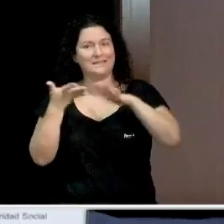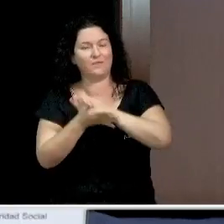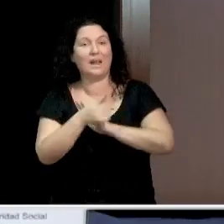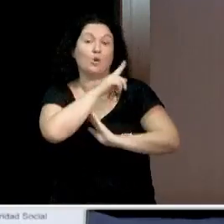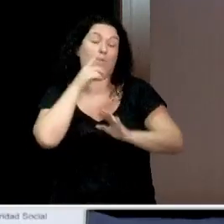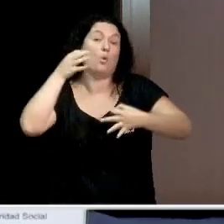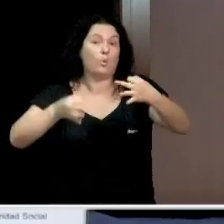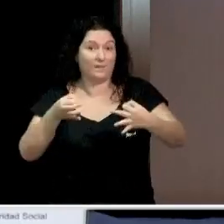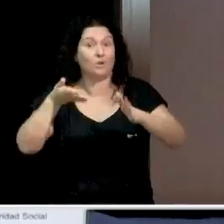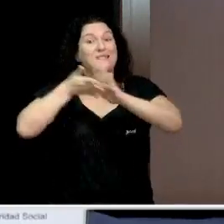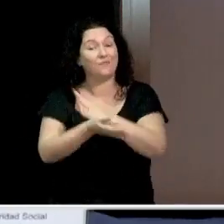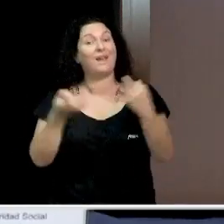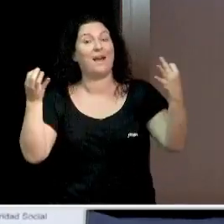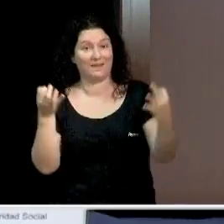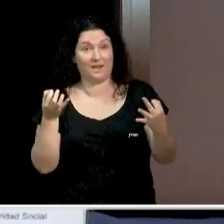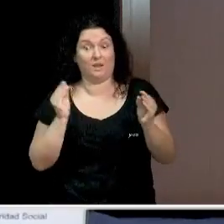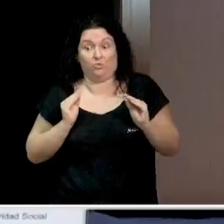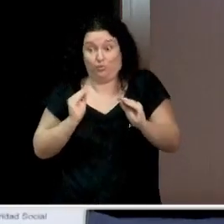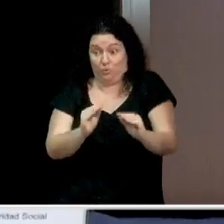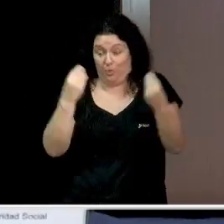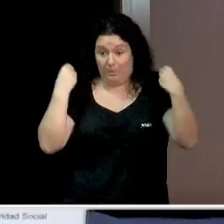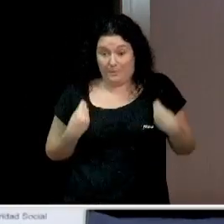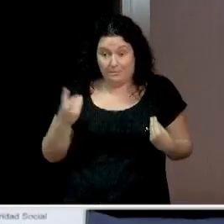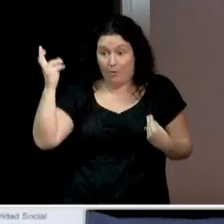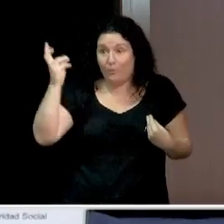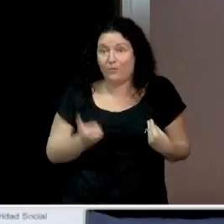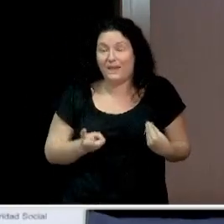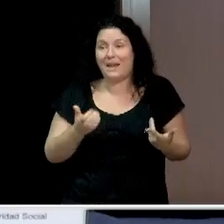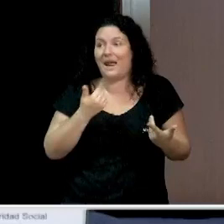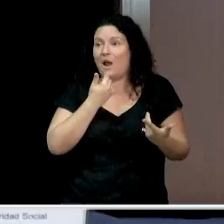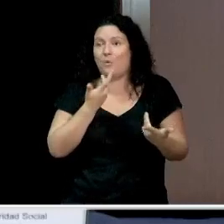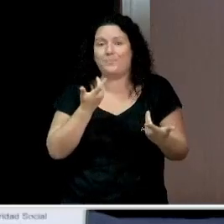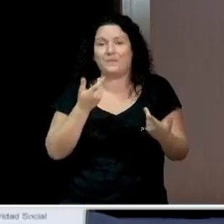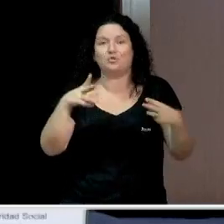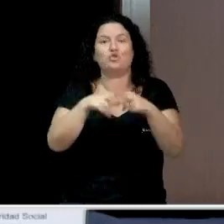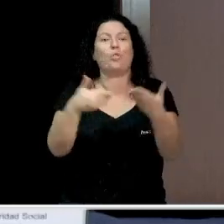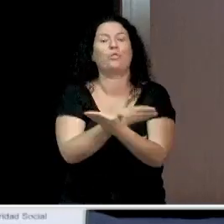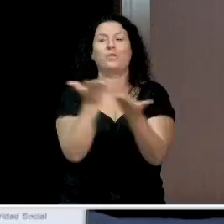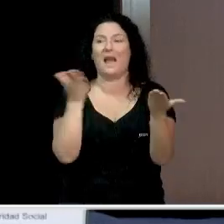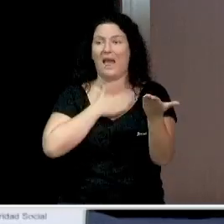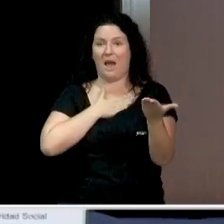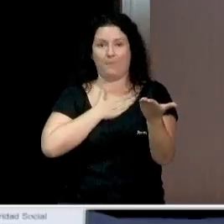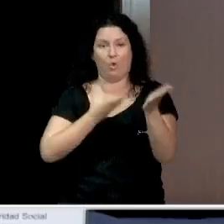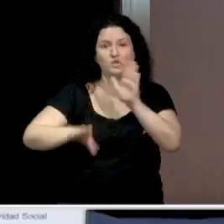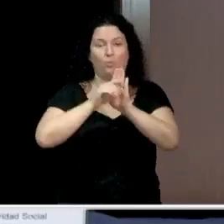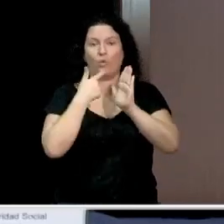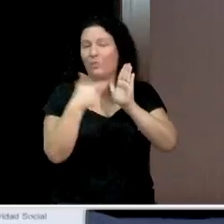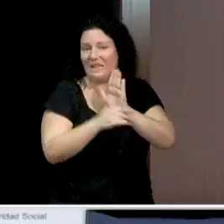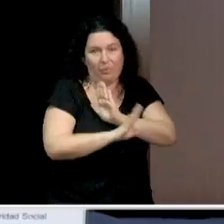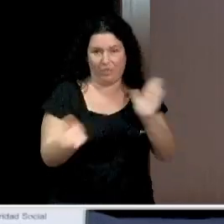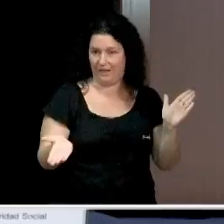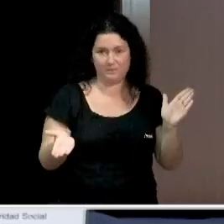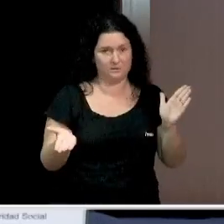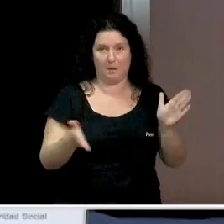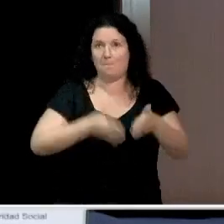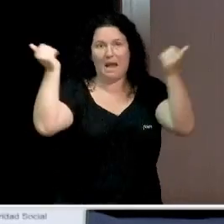del carácter o de la esencia misma de la función social que la Constitución española atribuye